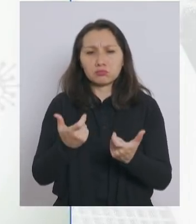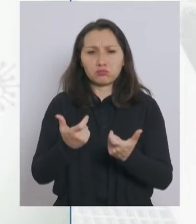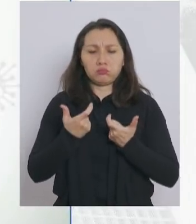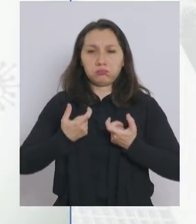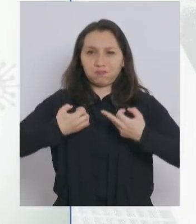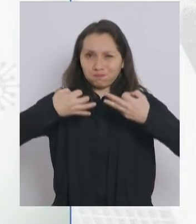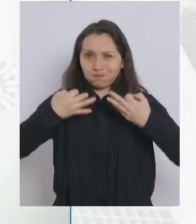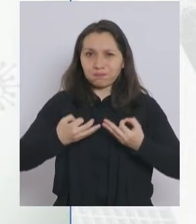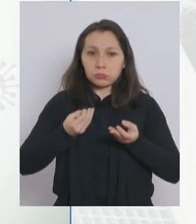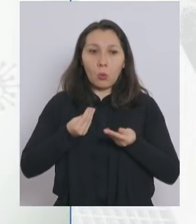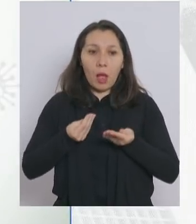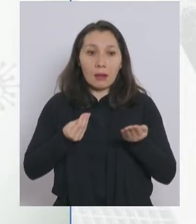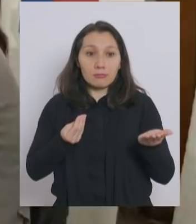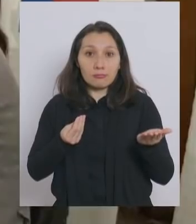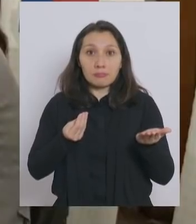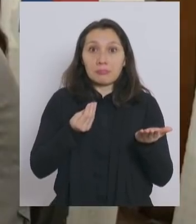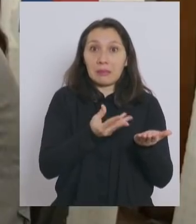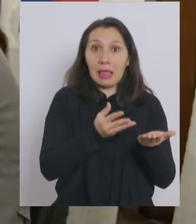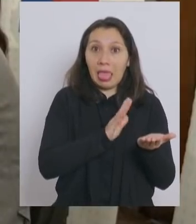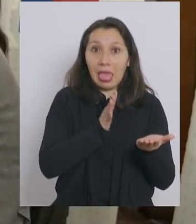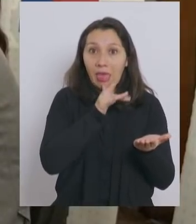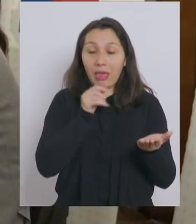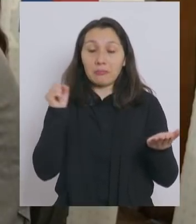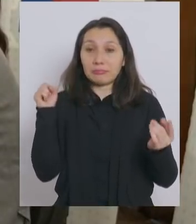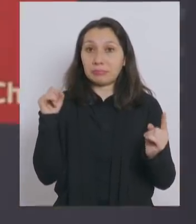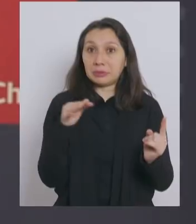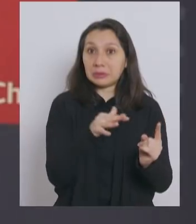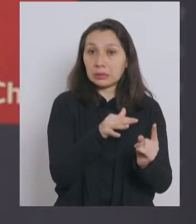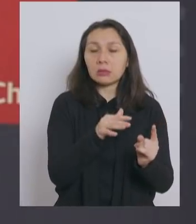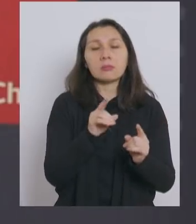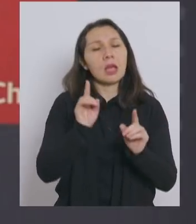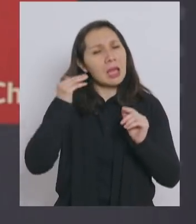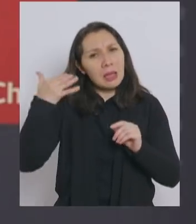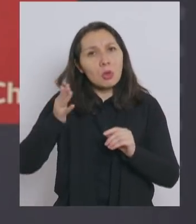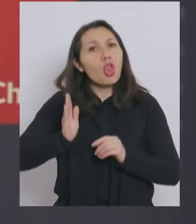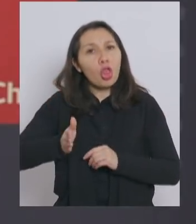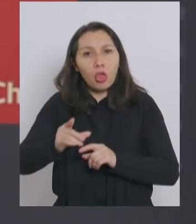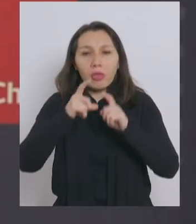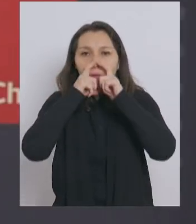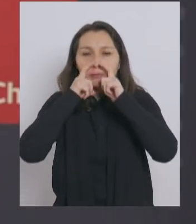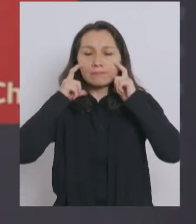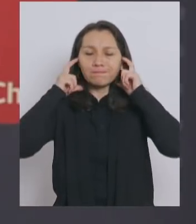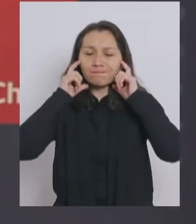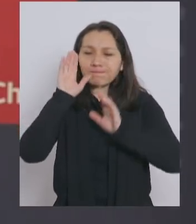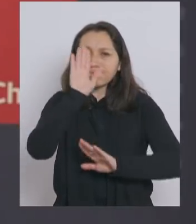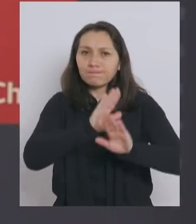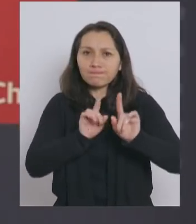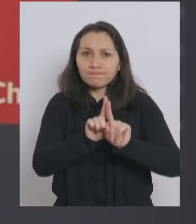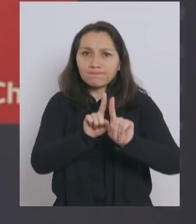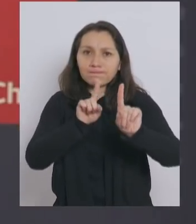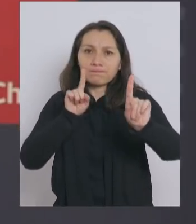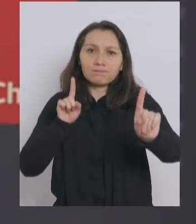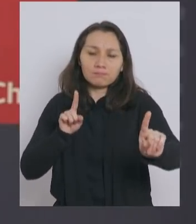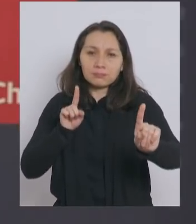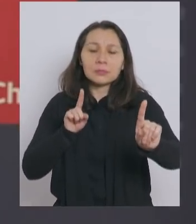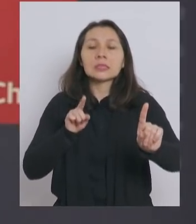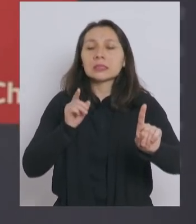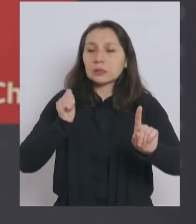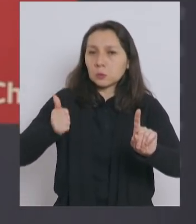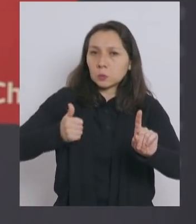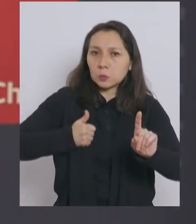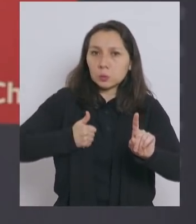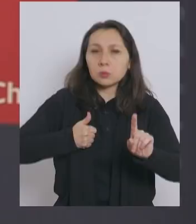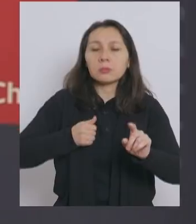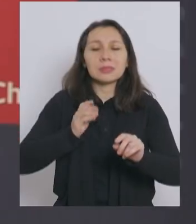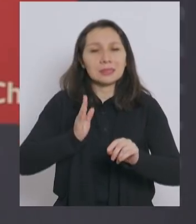protección contra la transmisión del virus, es importante mantener las medidas de autocuidado, como el distanciamiento social, lavado de manos y